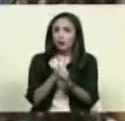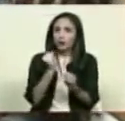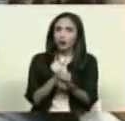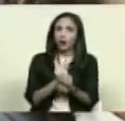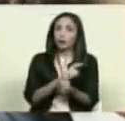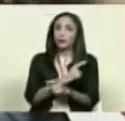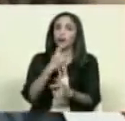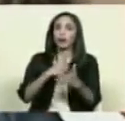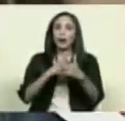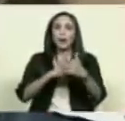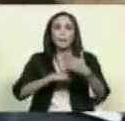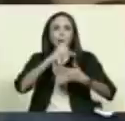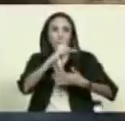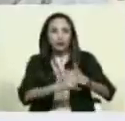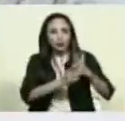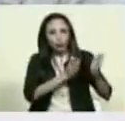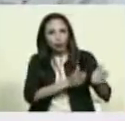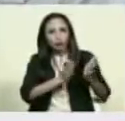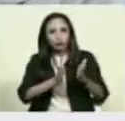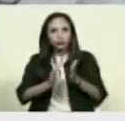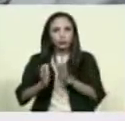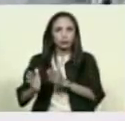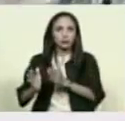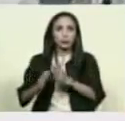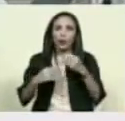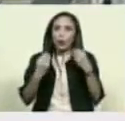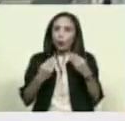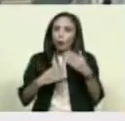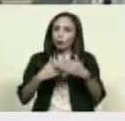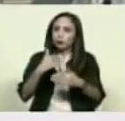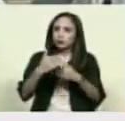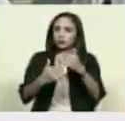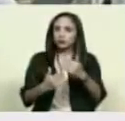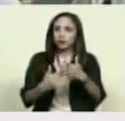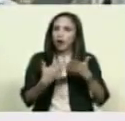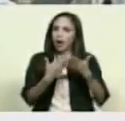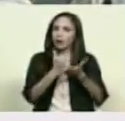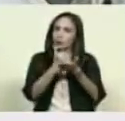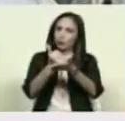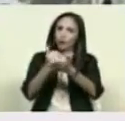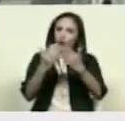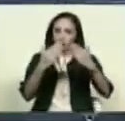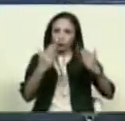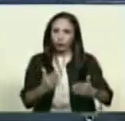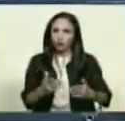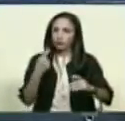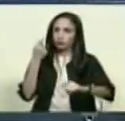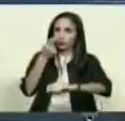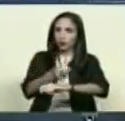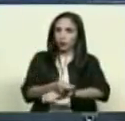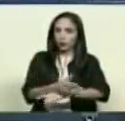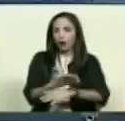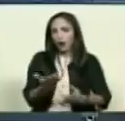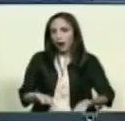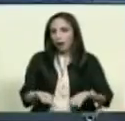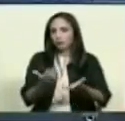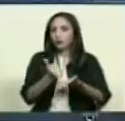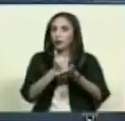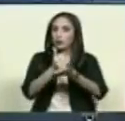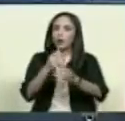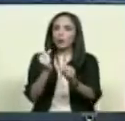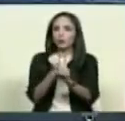Eso hay que planificarlo. Eso hay que planificarlo. Y yo creo que el